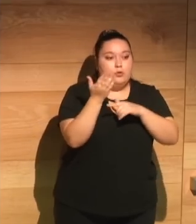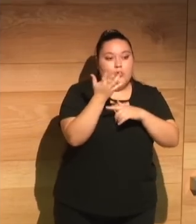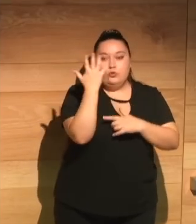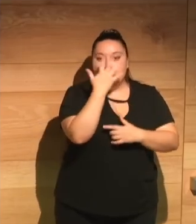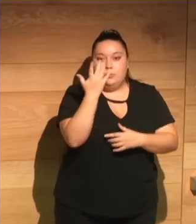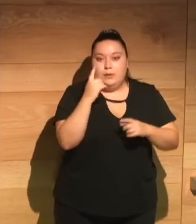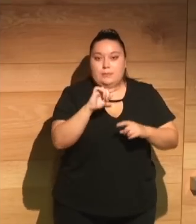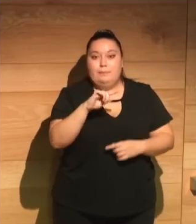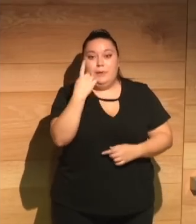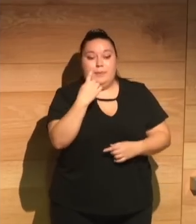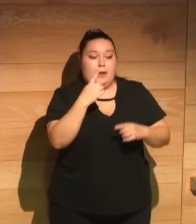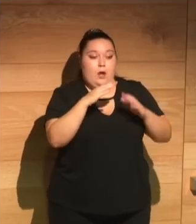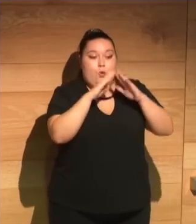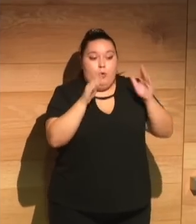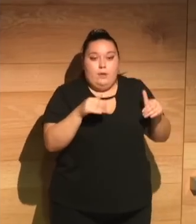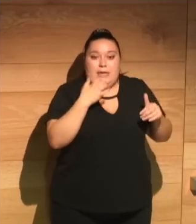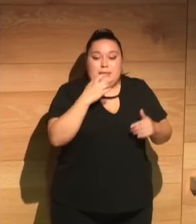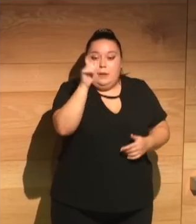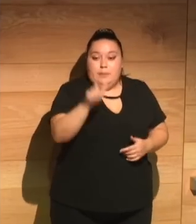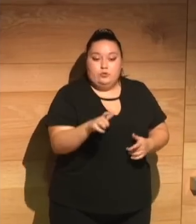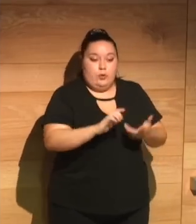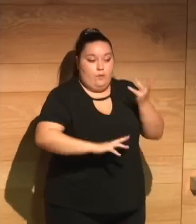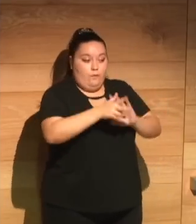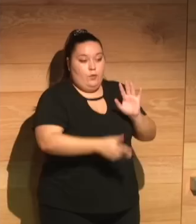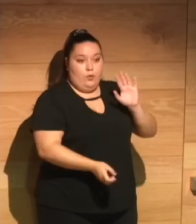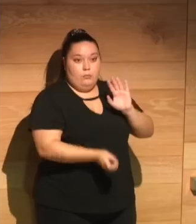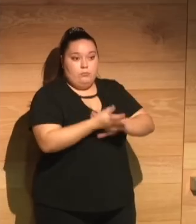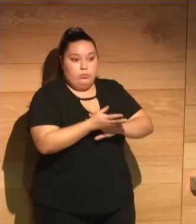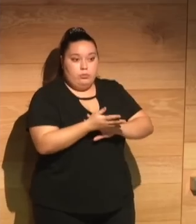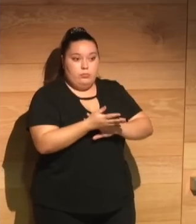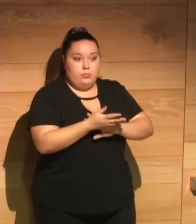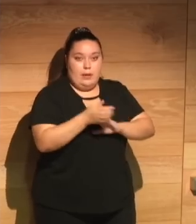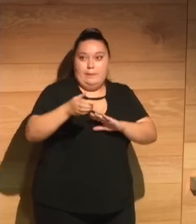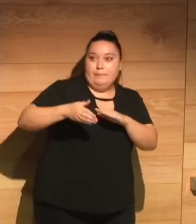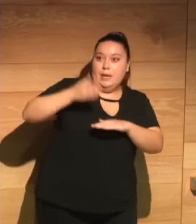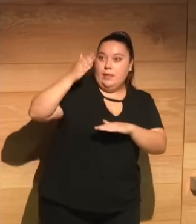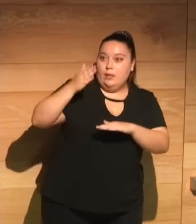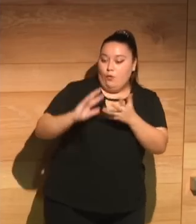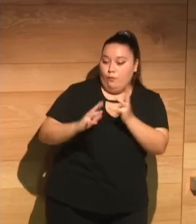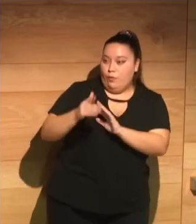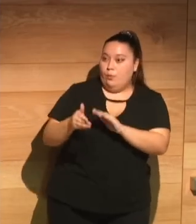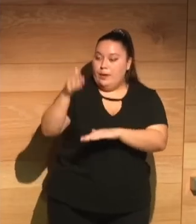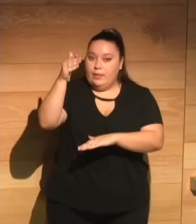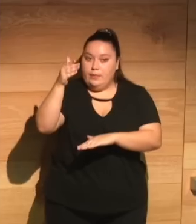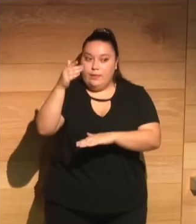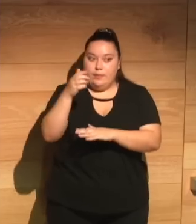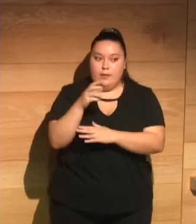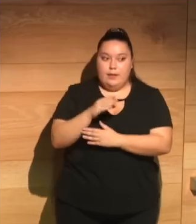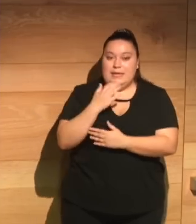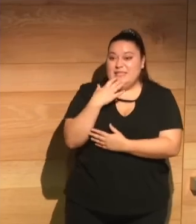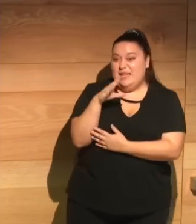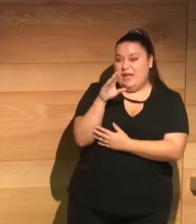alguien se le ocurrió encender un fuego... Uh-huh. En cuanto alguien se puso entre el fuego y la pared, descubrió que... Sí. O sea, ponen la mano así y sale un